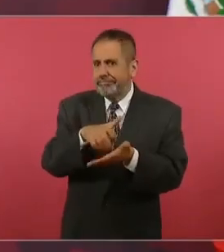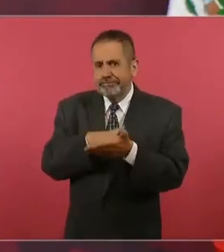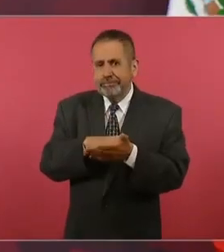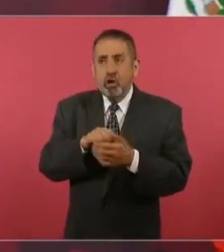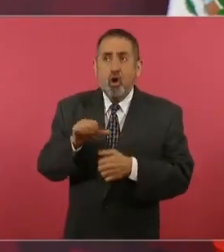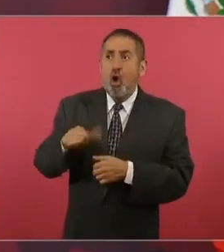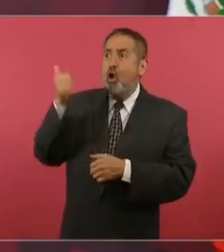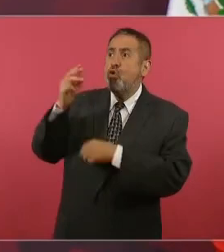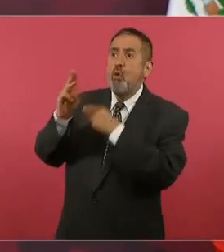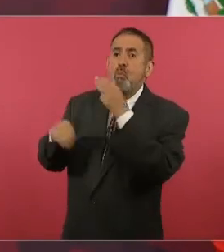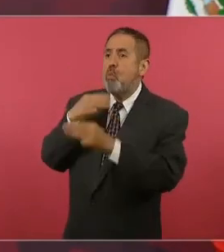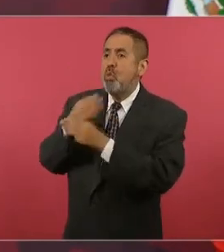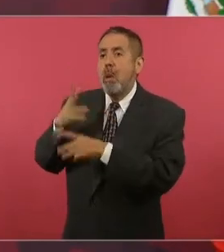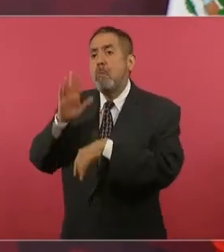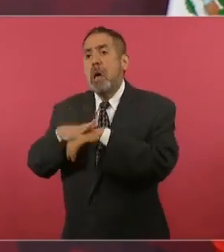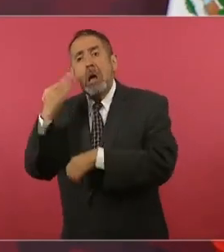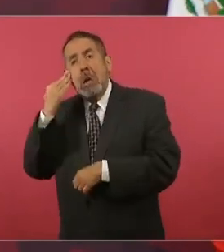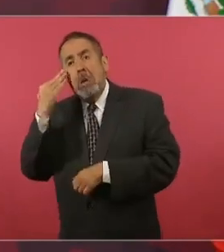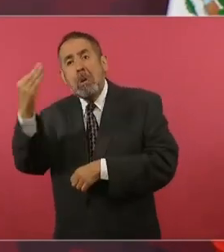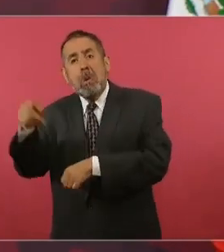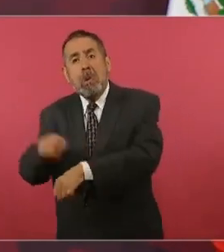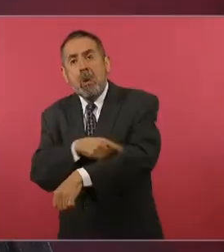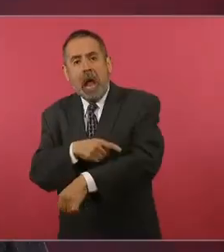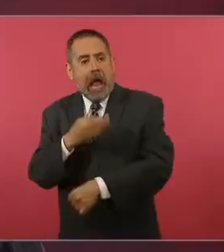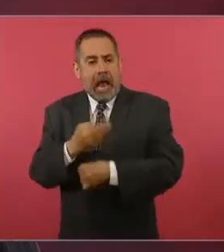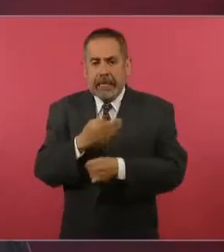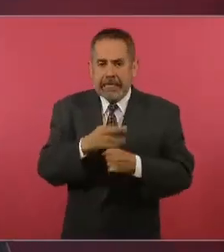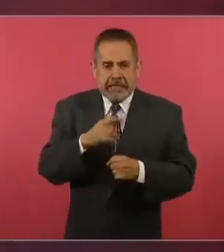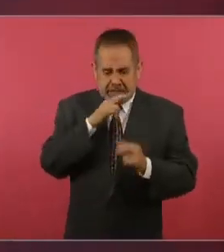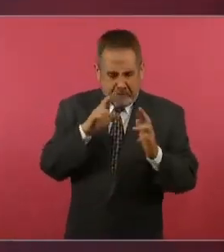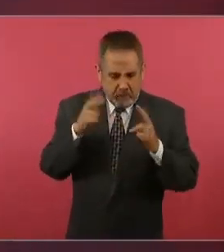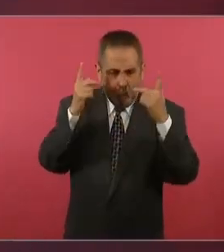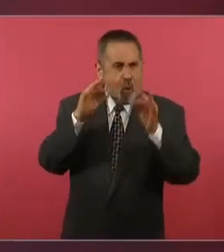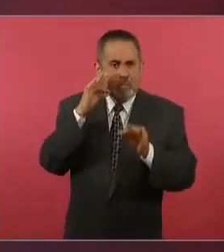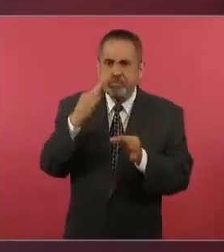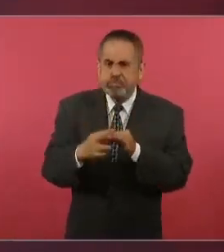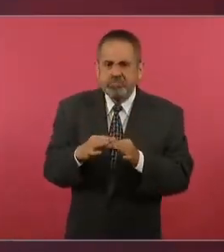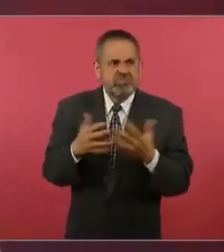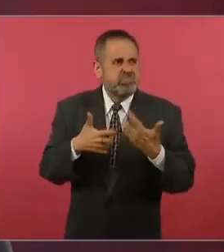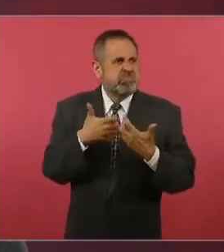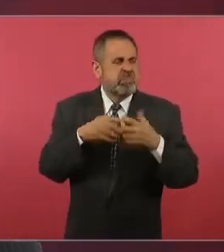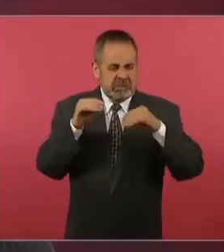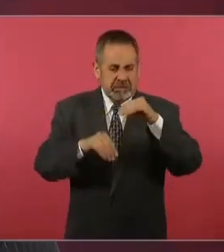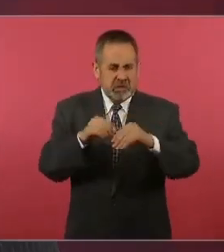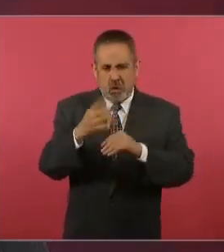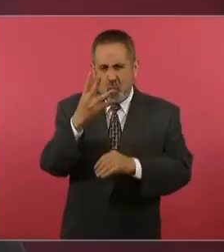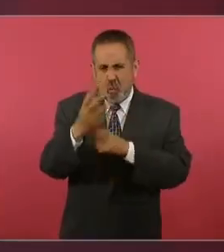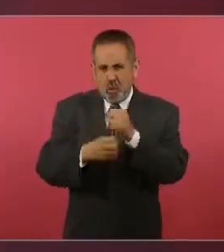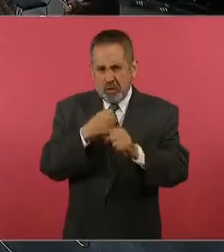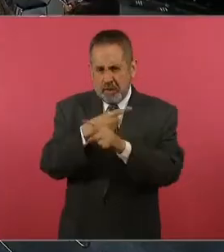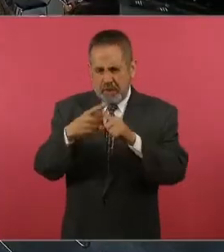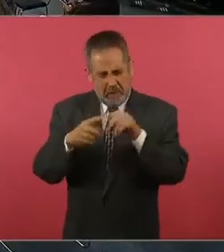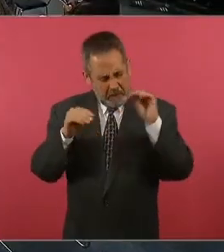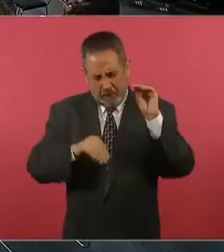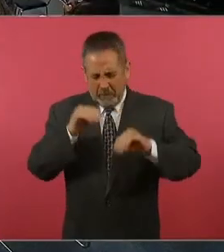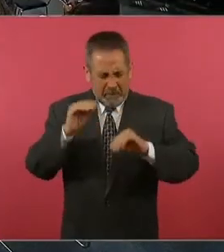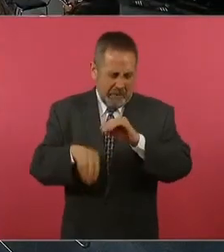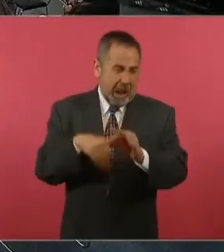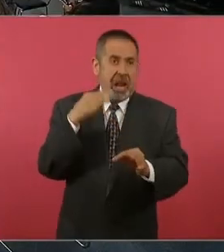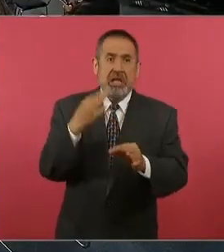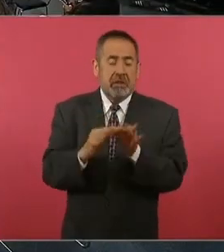En ningún lugar del mundo se hace una refinería en 4 años y medio